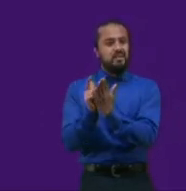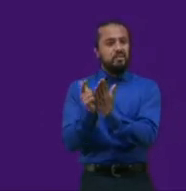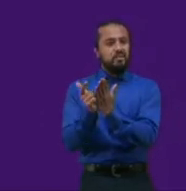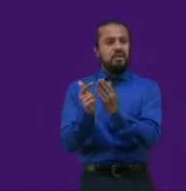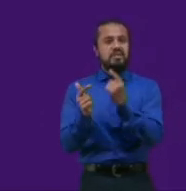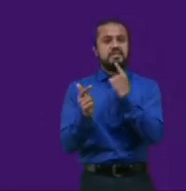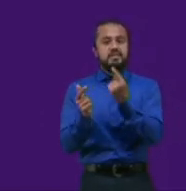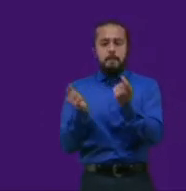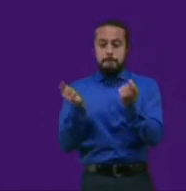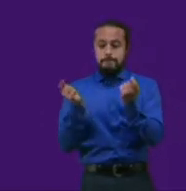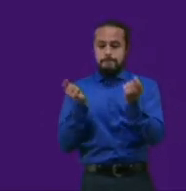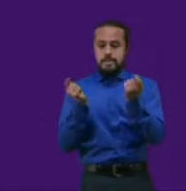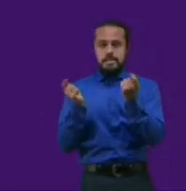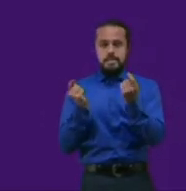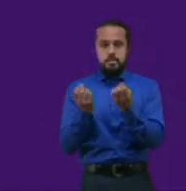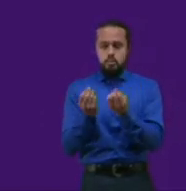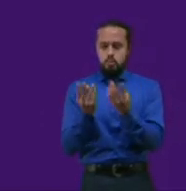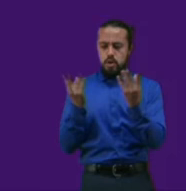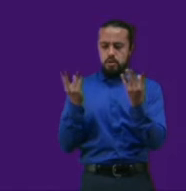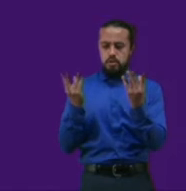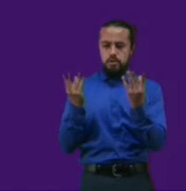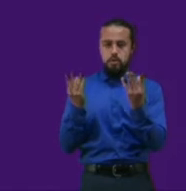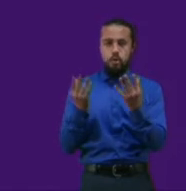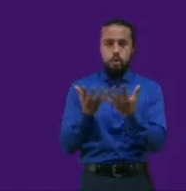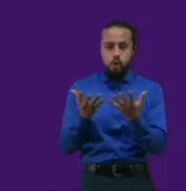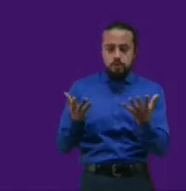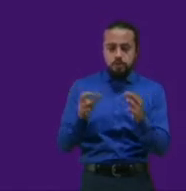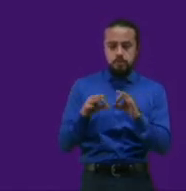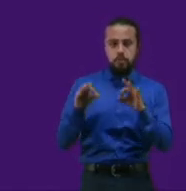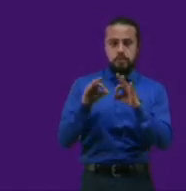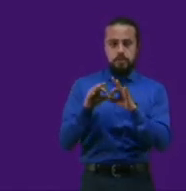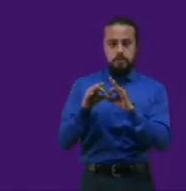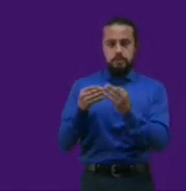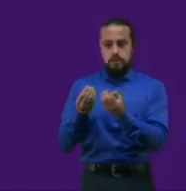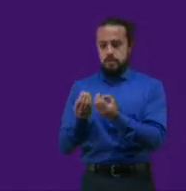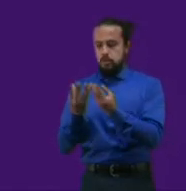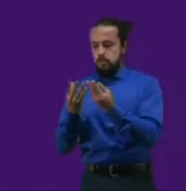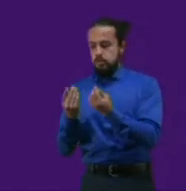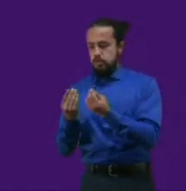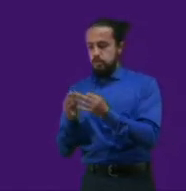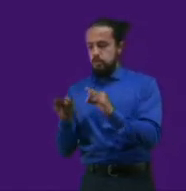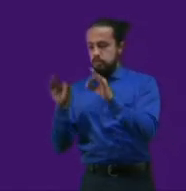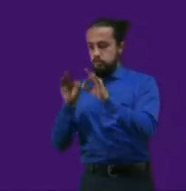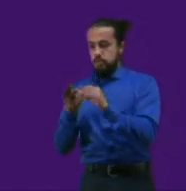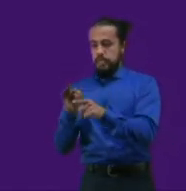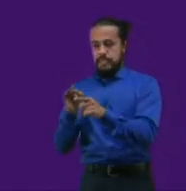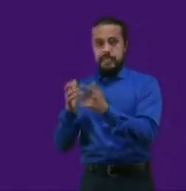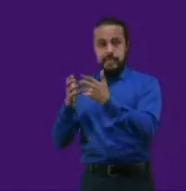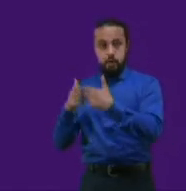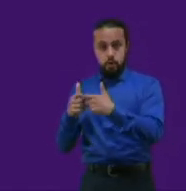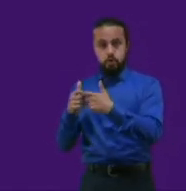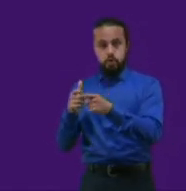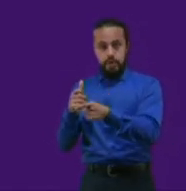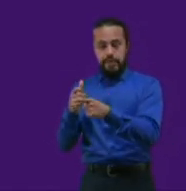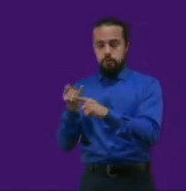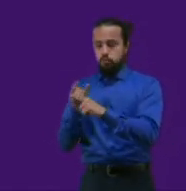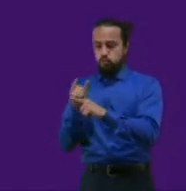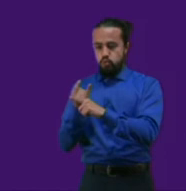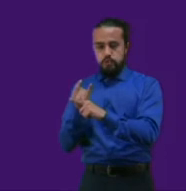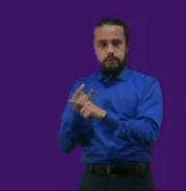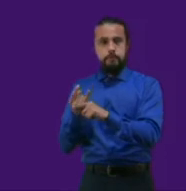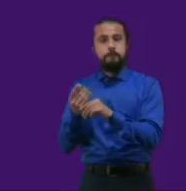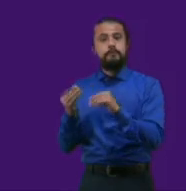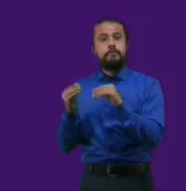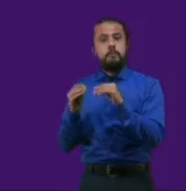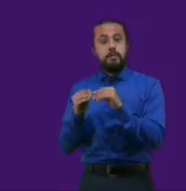que realmente importa, ¿no? Medir las cosas que son importantes en el negocio. Y lo que yo he visto, de nuevo, en esta carrera de